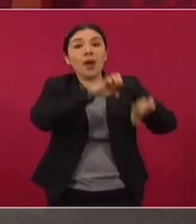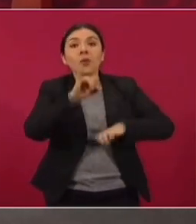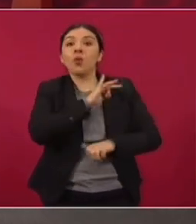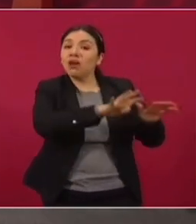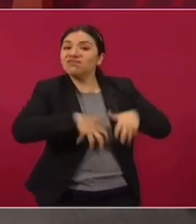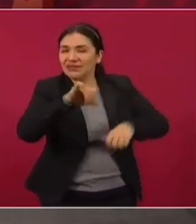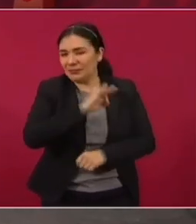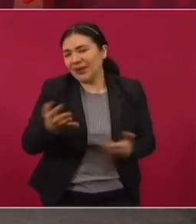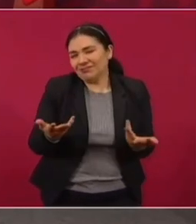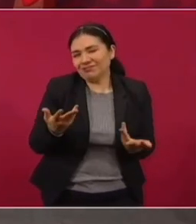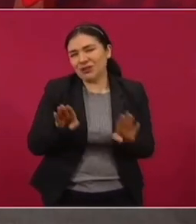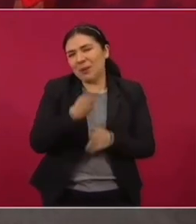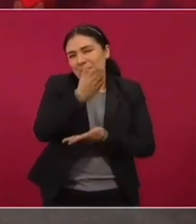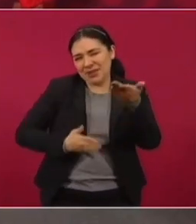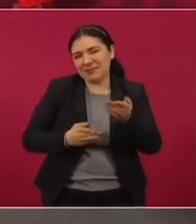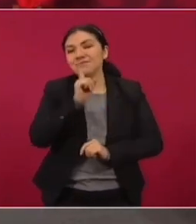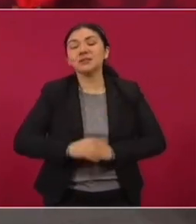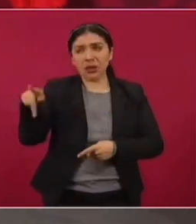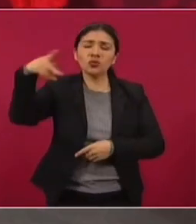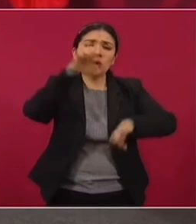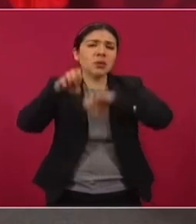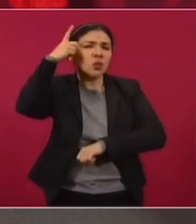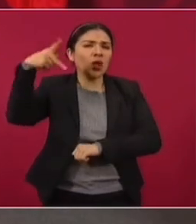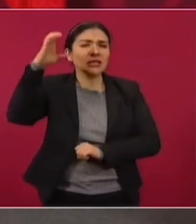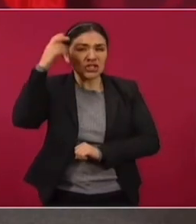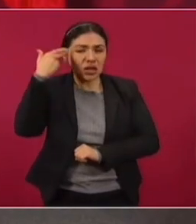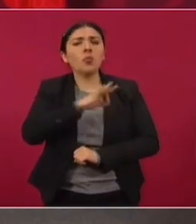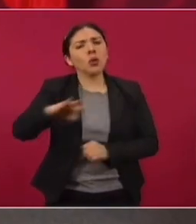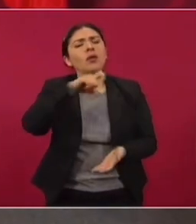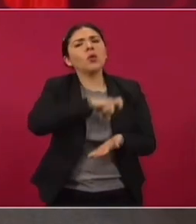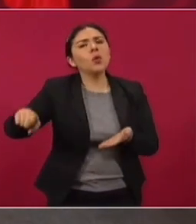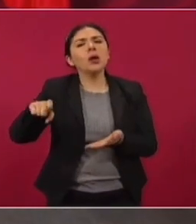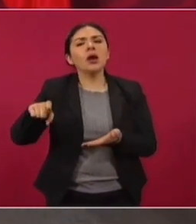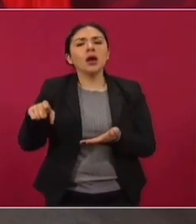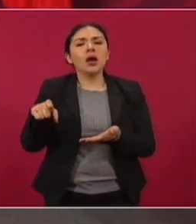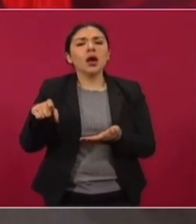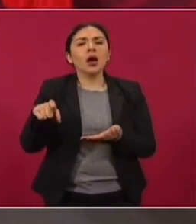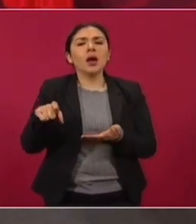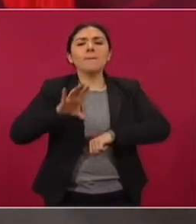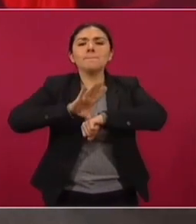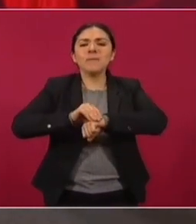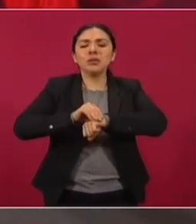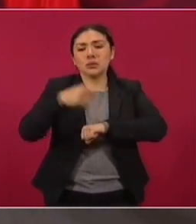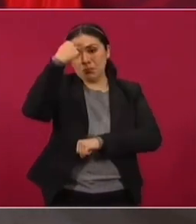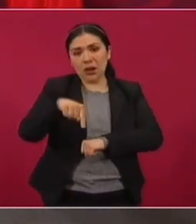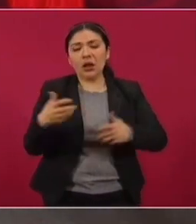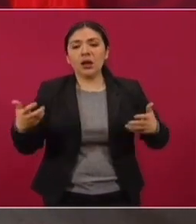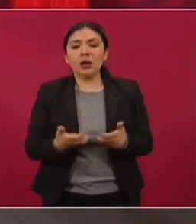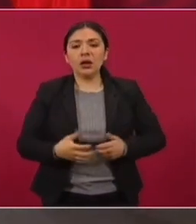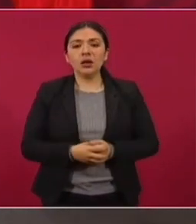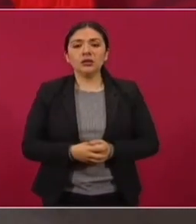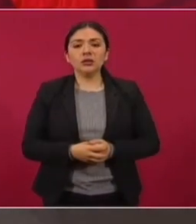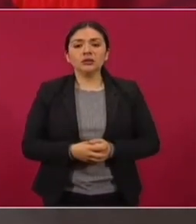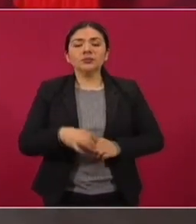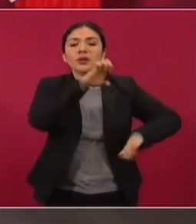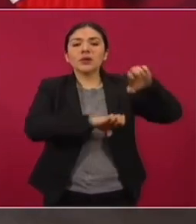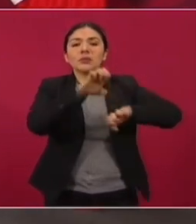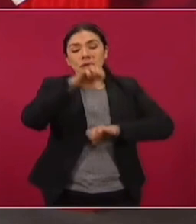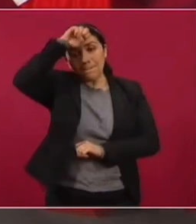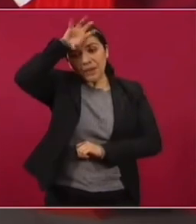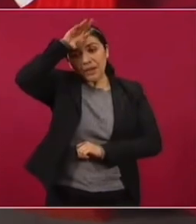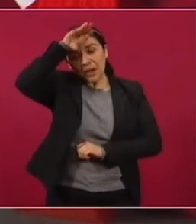permitió que una empresa china comprará la concesión de la empresa